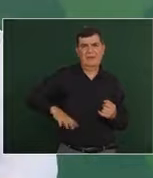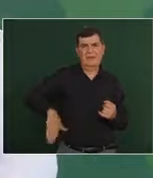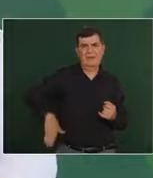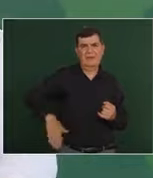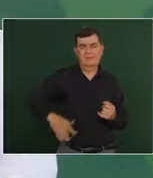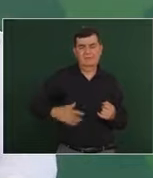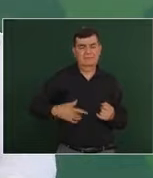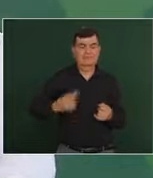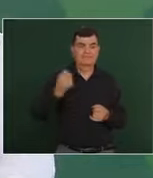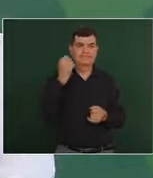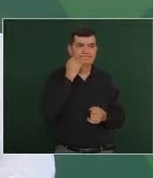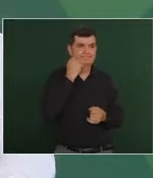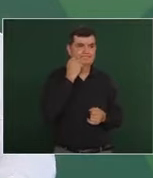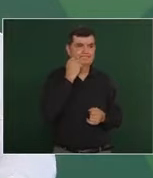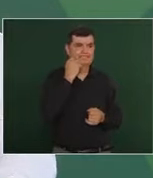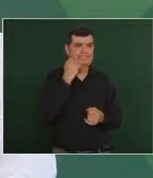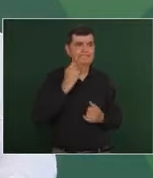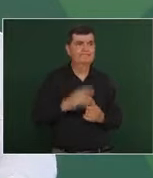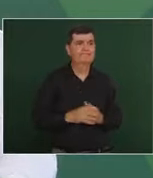No me importa.